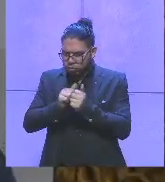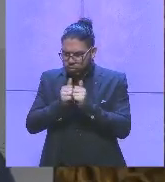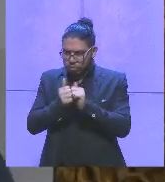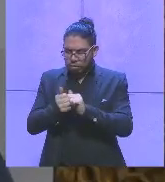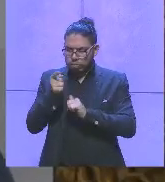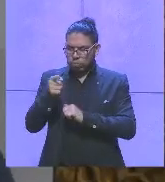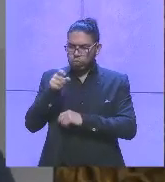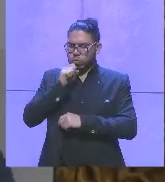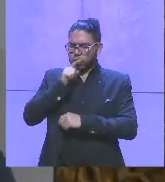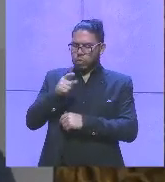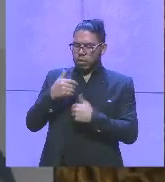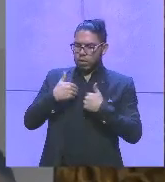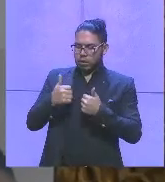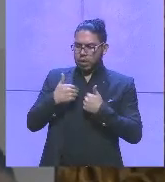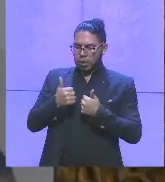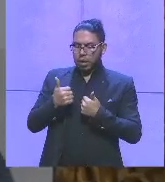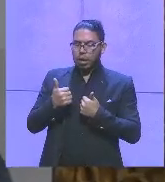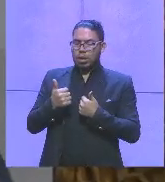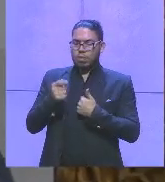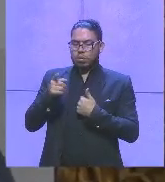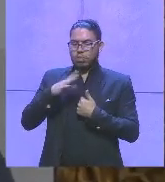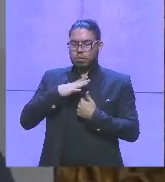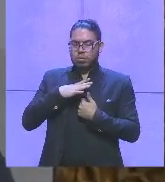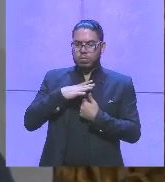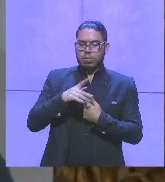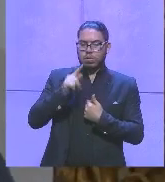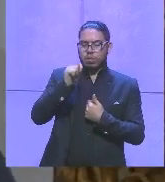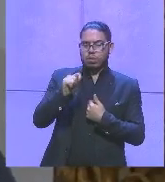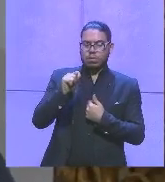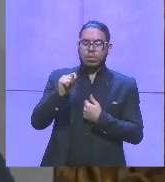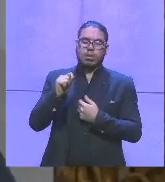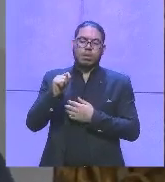interpretación que ha realizado el Tribunal Electoral